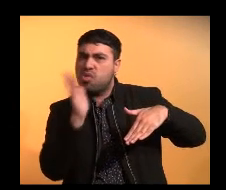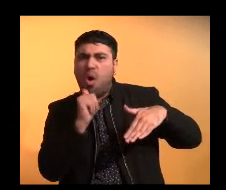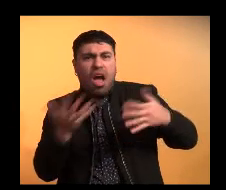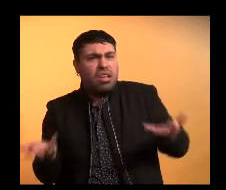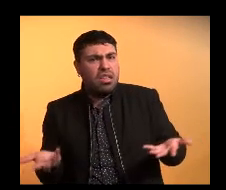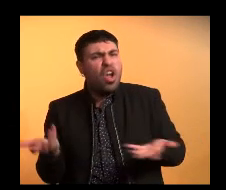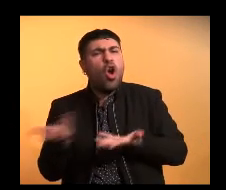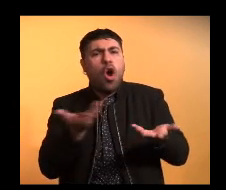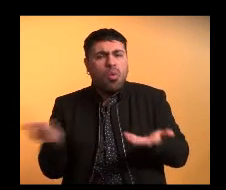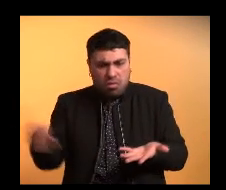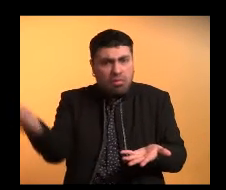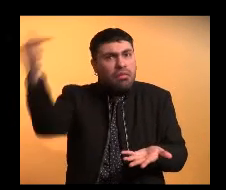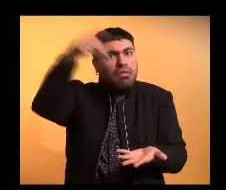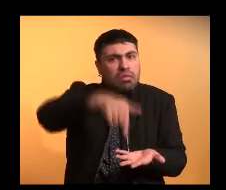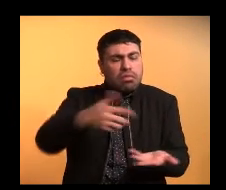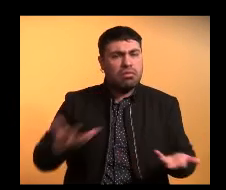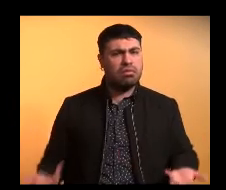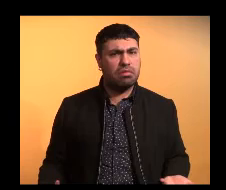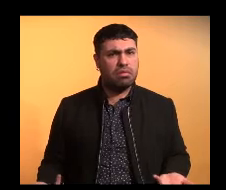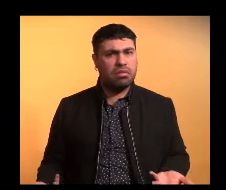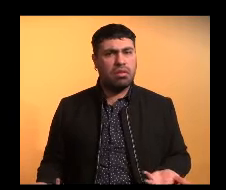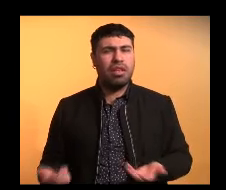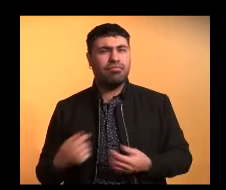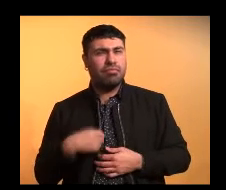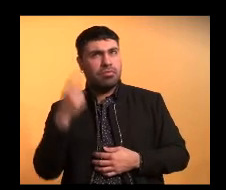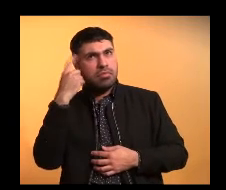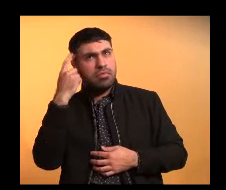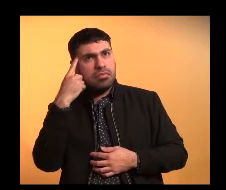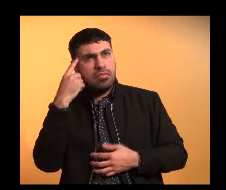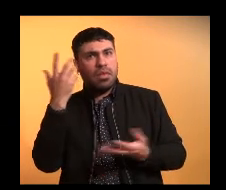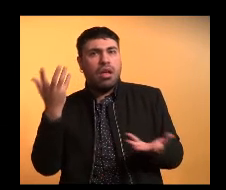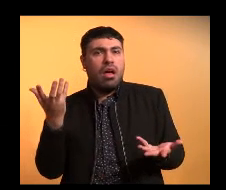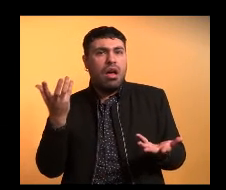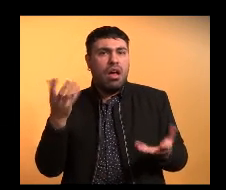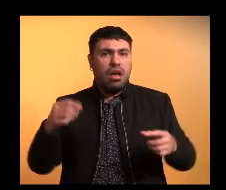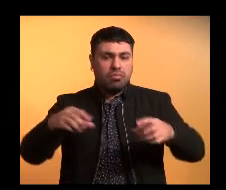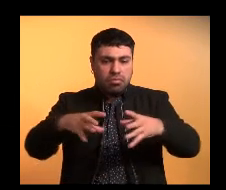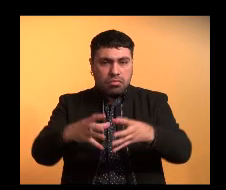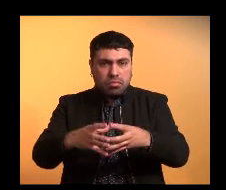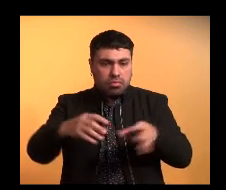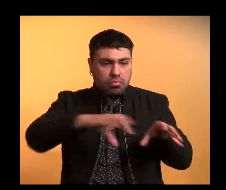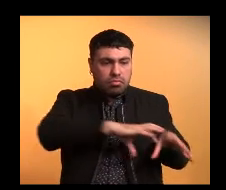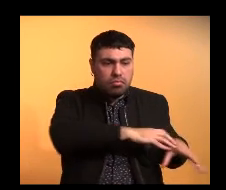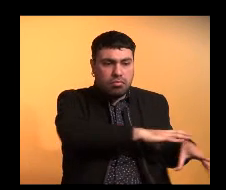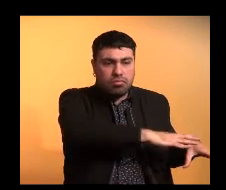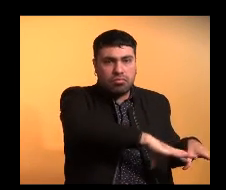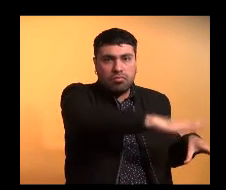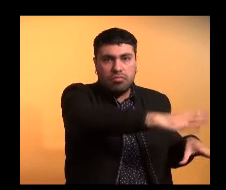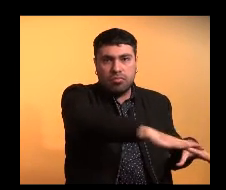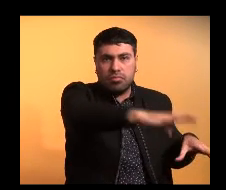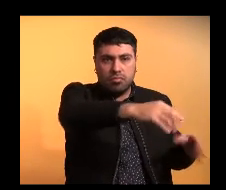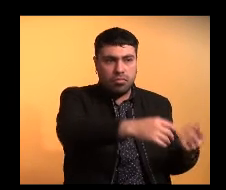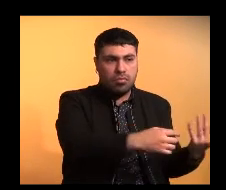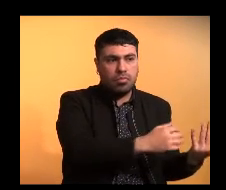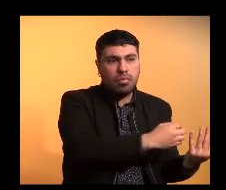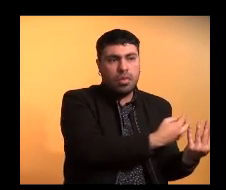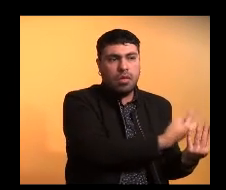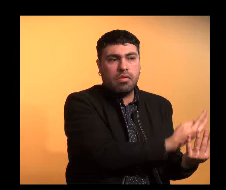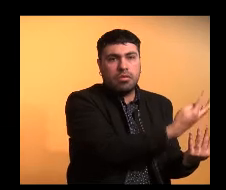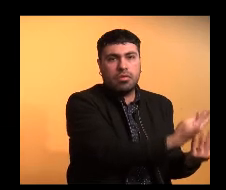fue traspasar esta barrera, esta corriente circumpolar antártica, y logró ingresar y logró llegar a